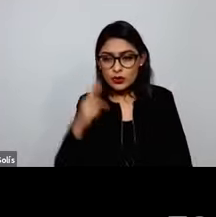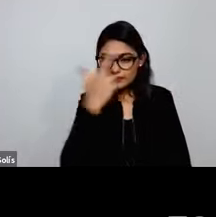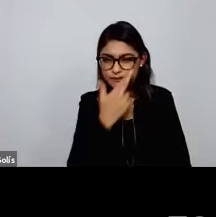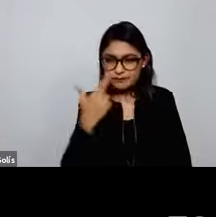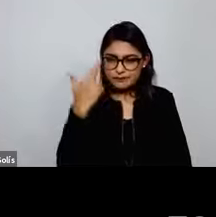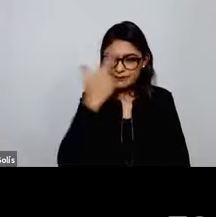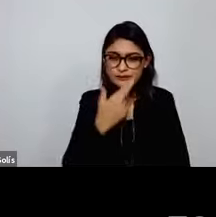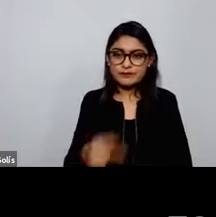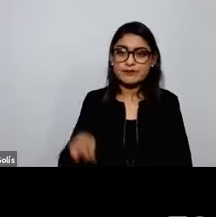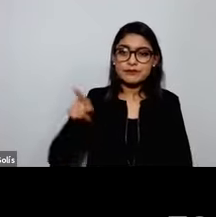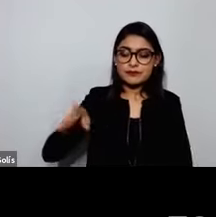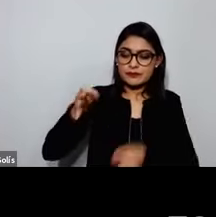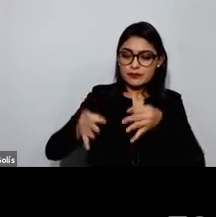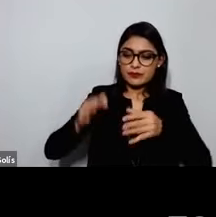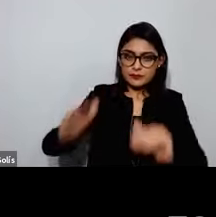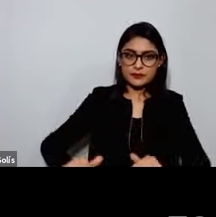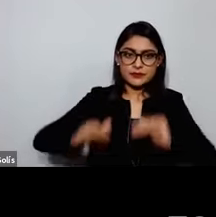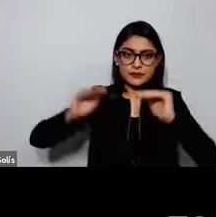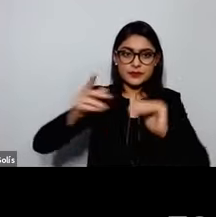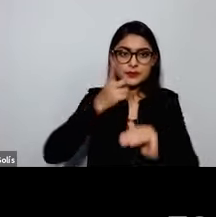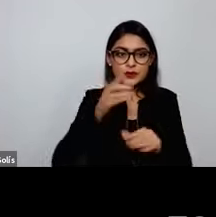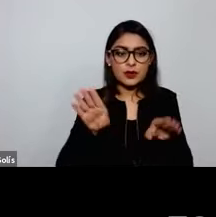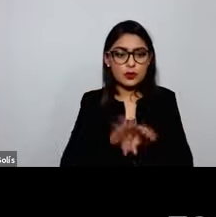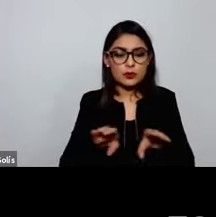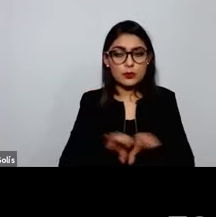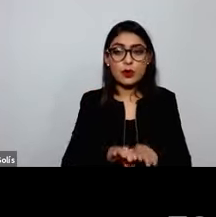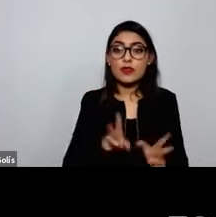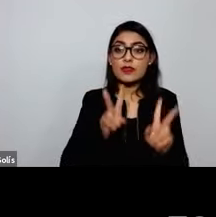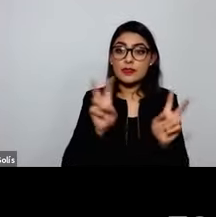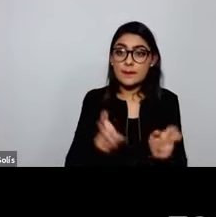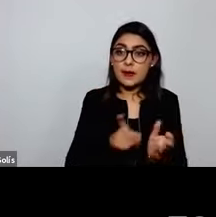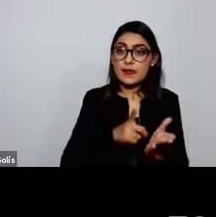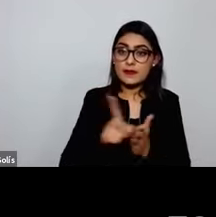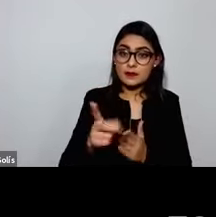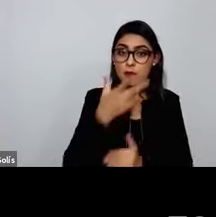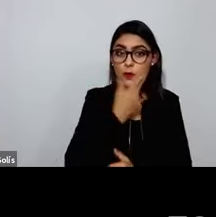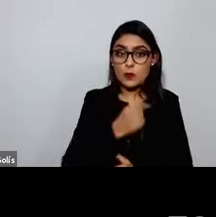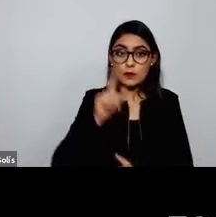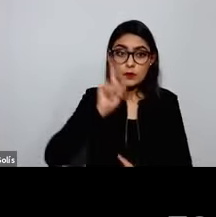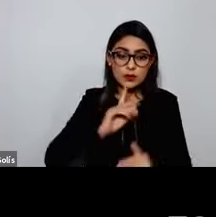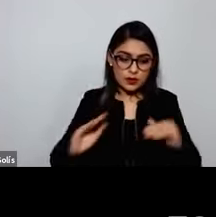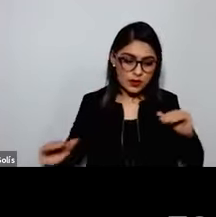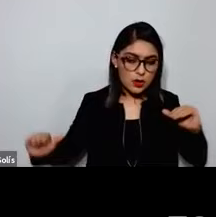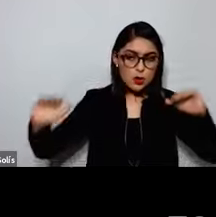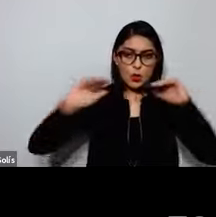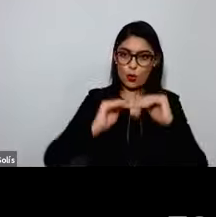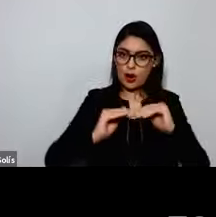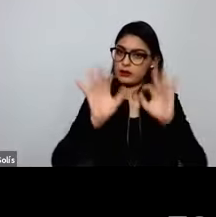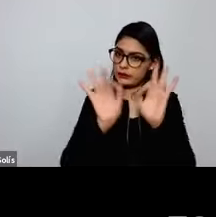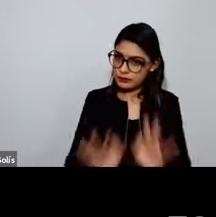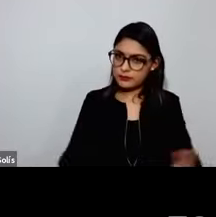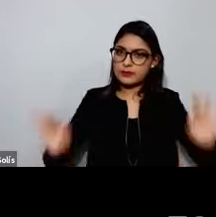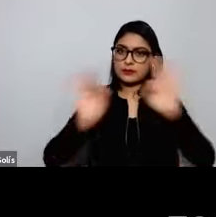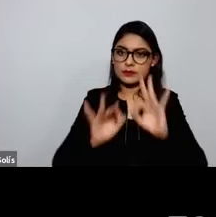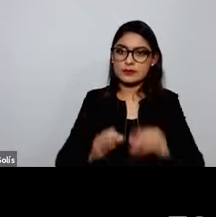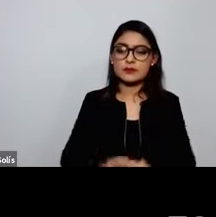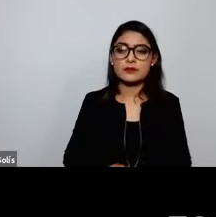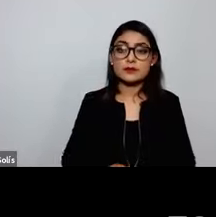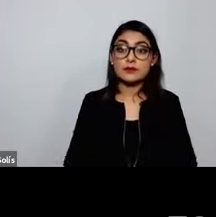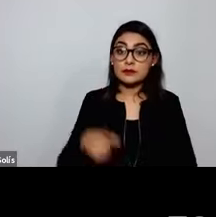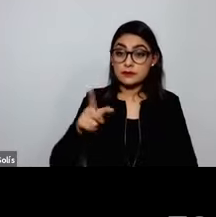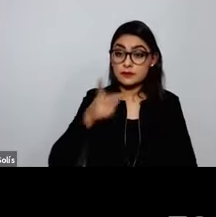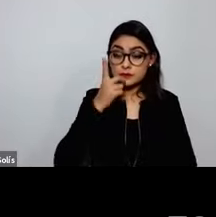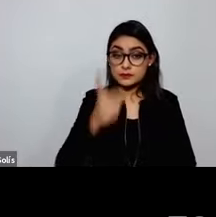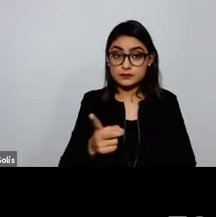conceptos básicos respecto al derecho a la igualdad muy claros. Para empezar, distingue que la igualdad tiene una doble dimensión